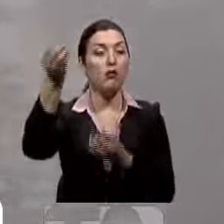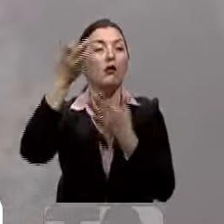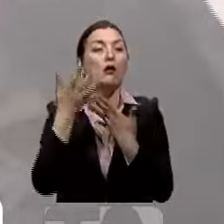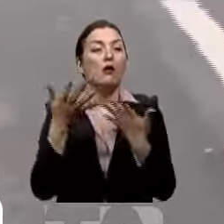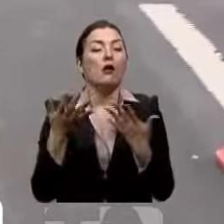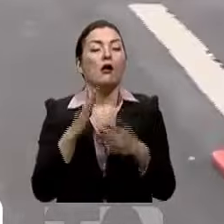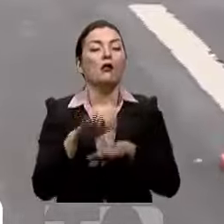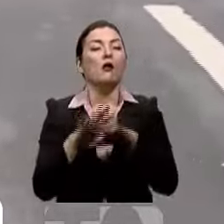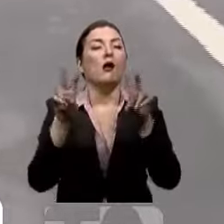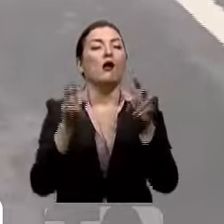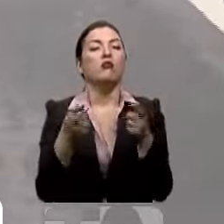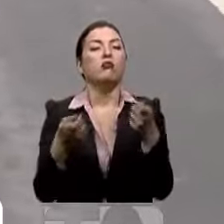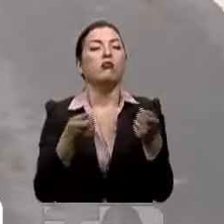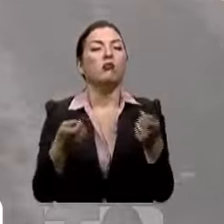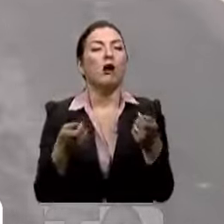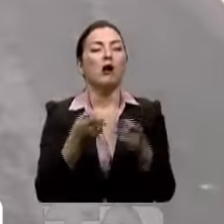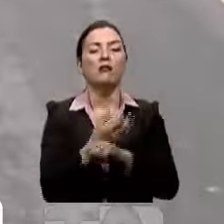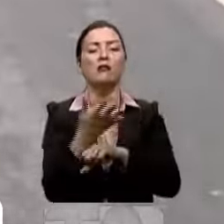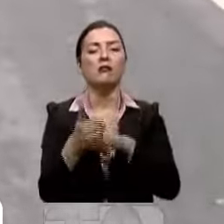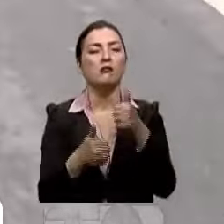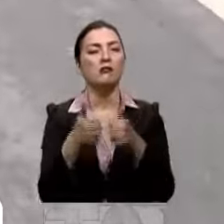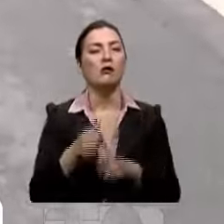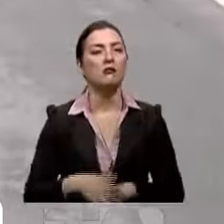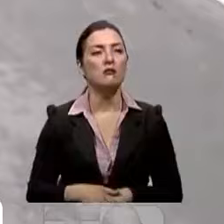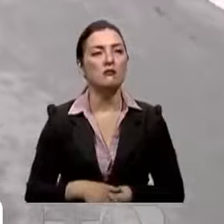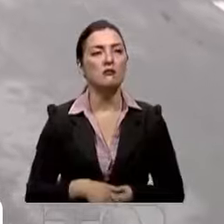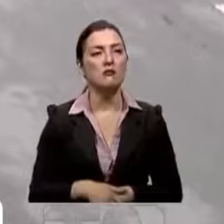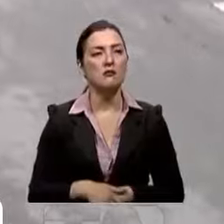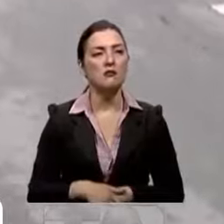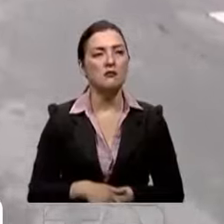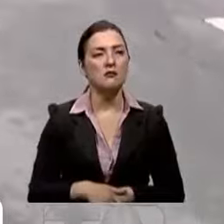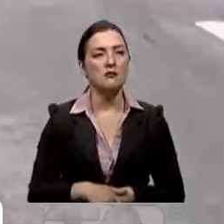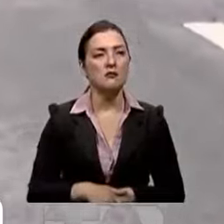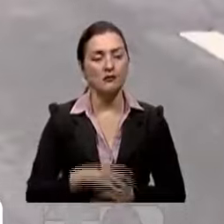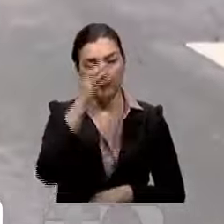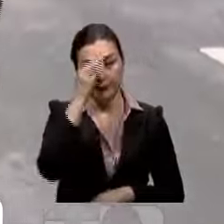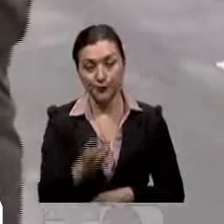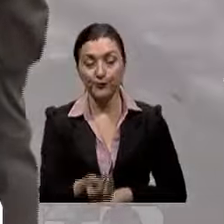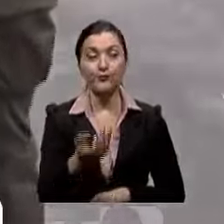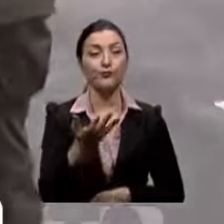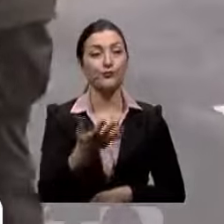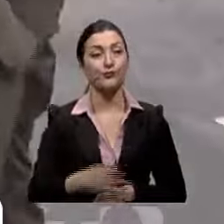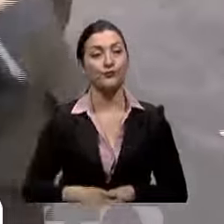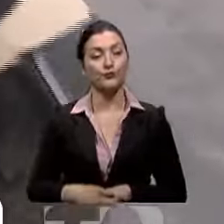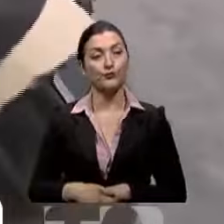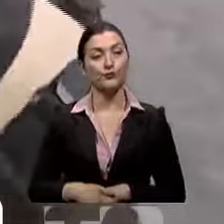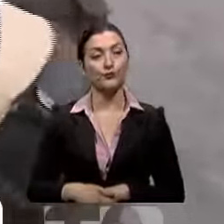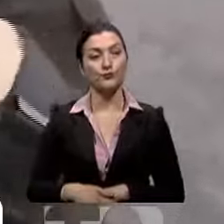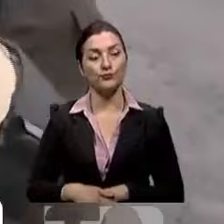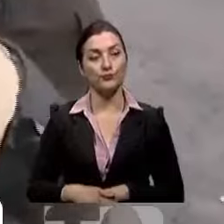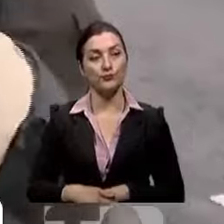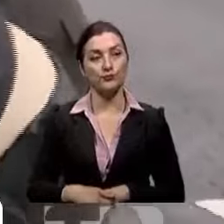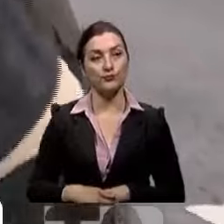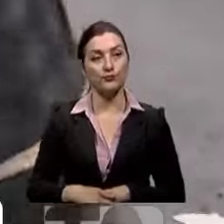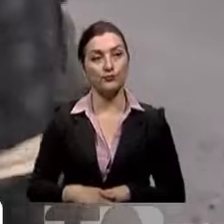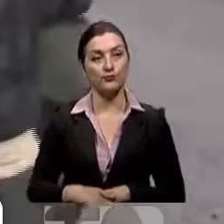poquito sobre estos operativos y cuáles son las recomendaciones a la ciudadanía. Muy buenos días. Buenos días, estimado Javier, igualmente